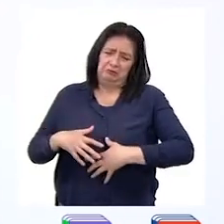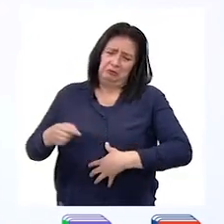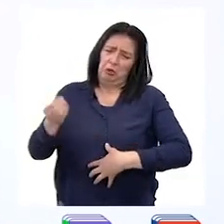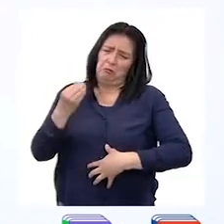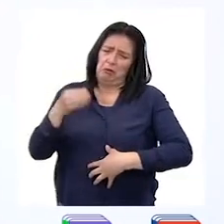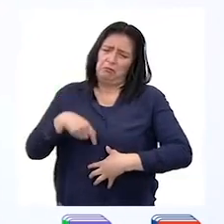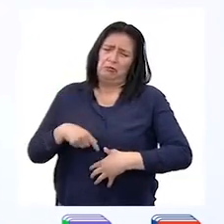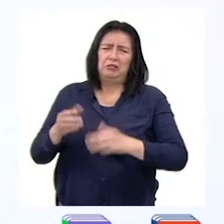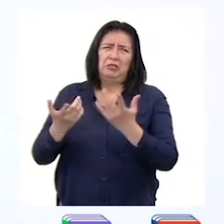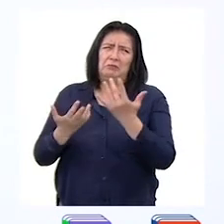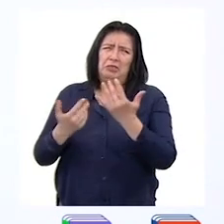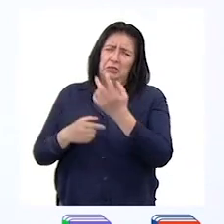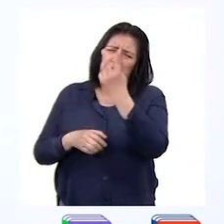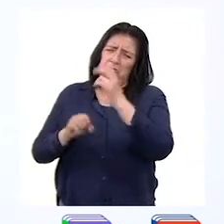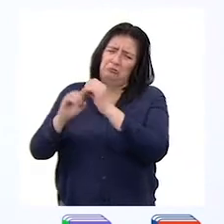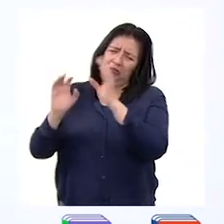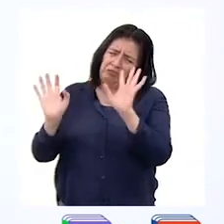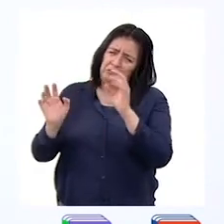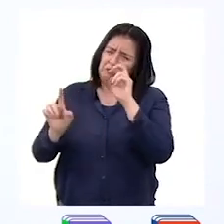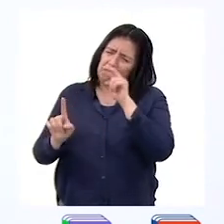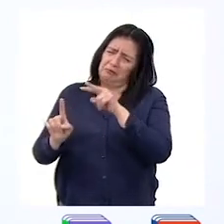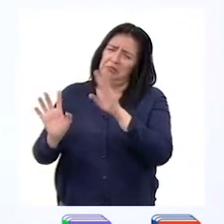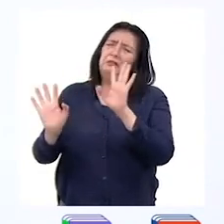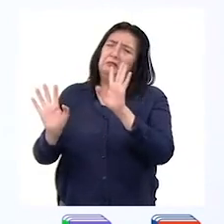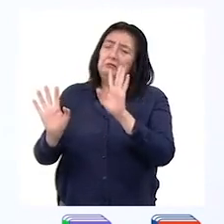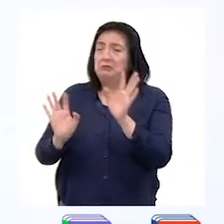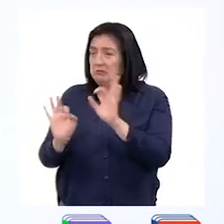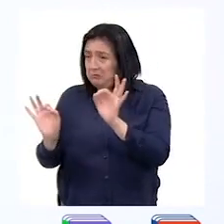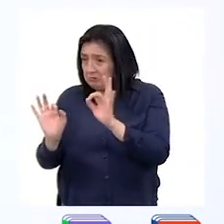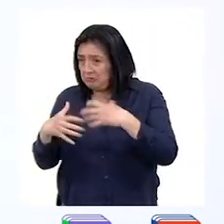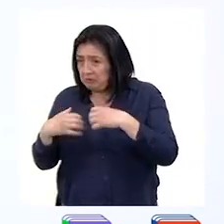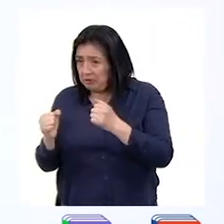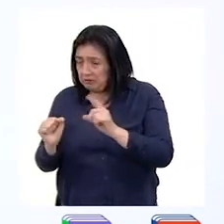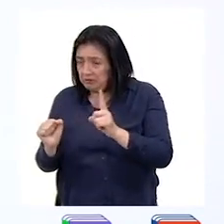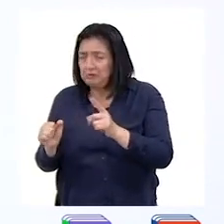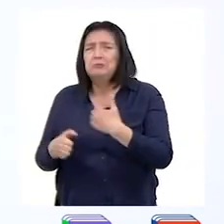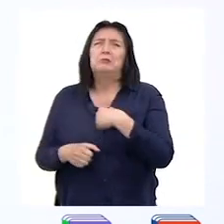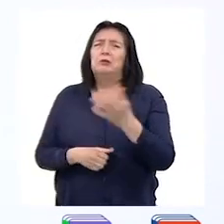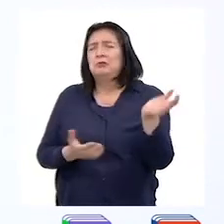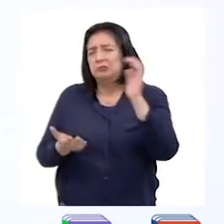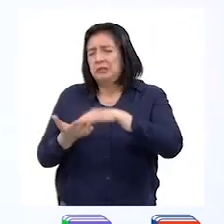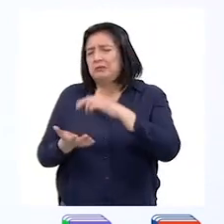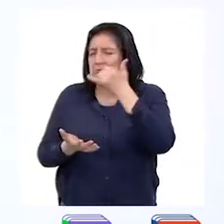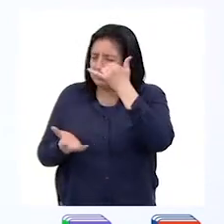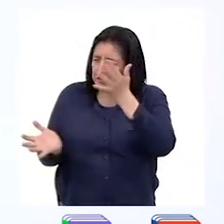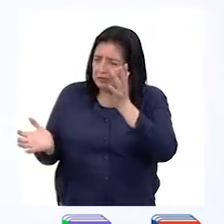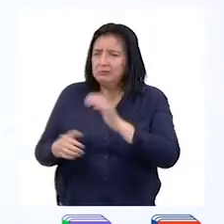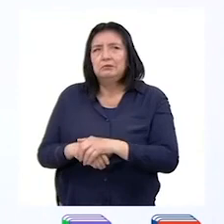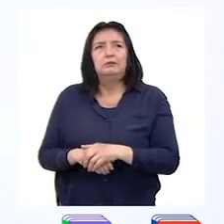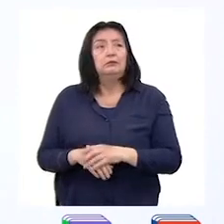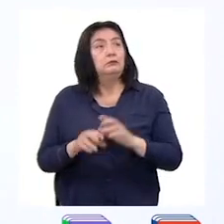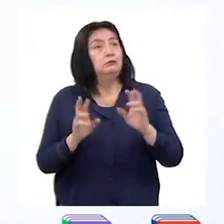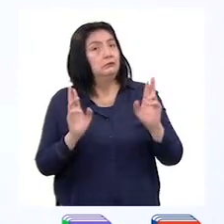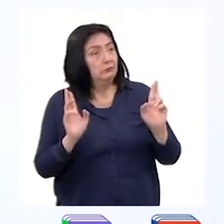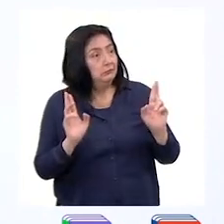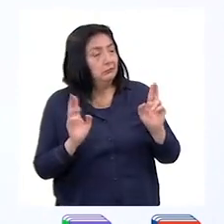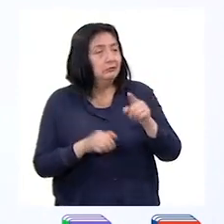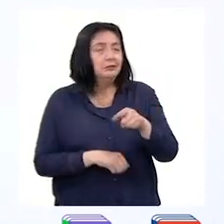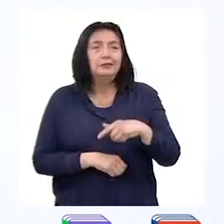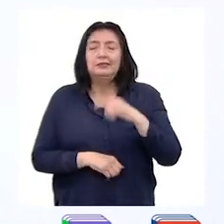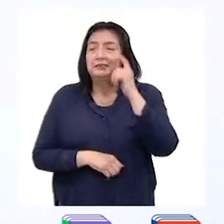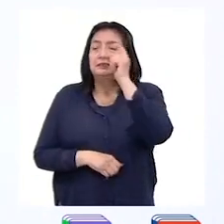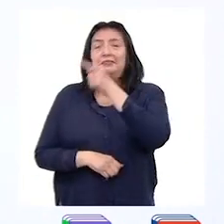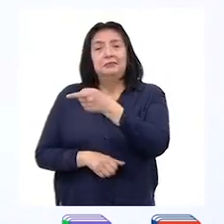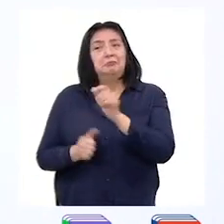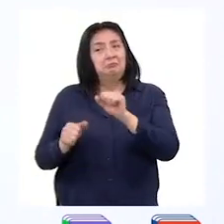empachado. Esperemos un par de días para observarla y si no mejora, me llama de nuevo. Por suerte, el buen tío